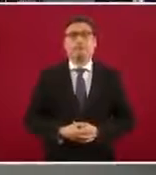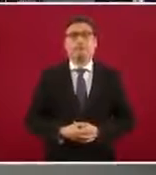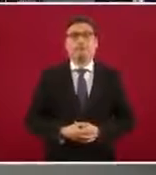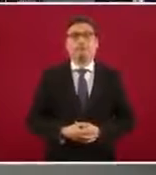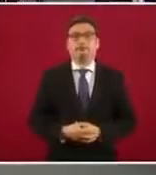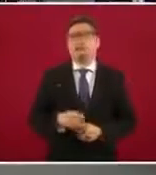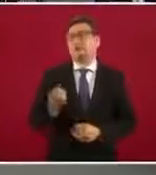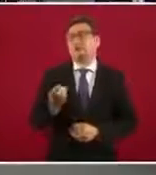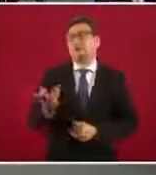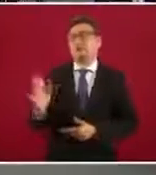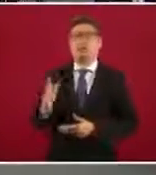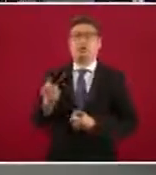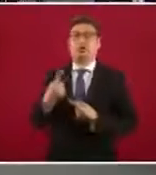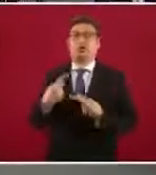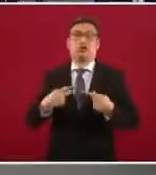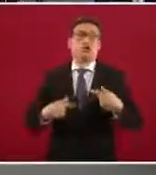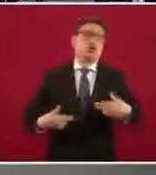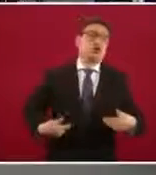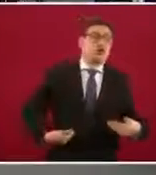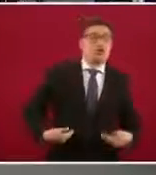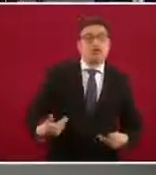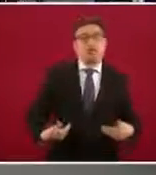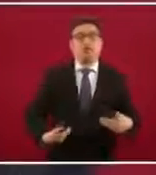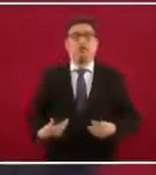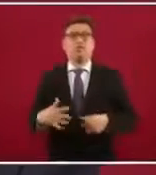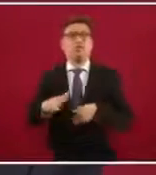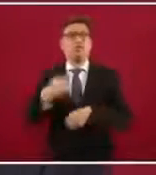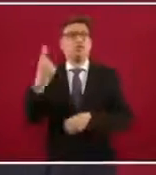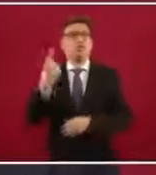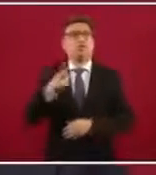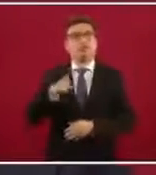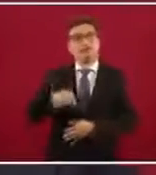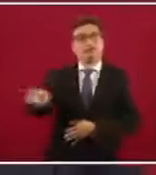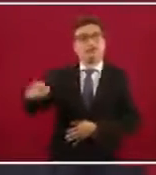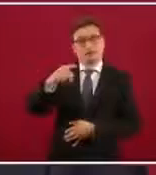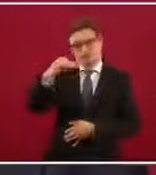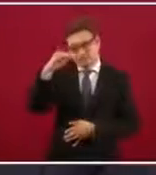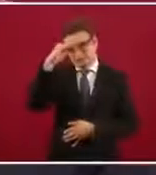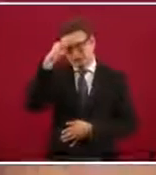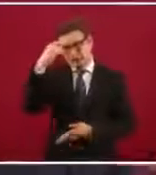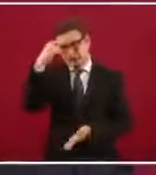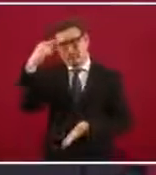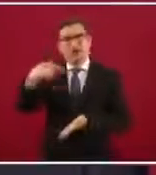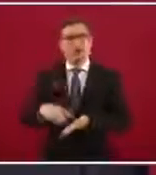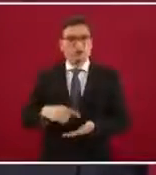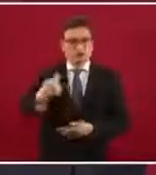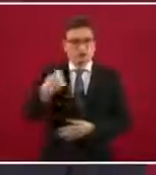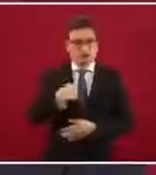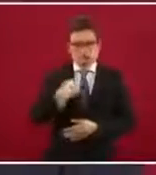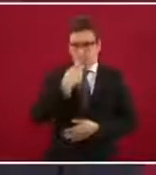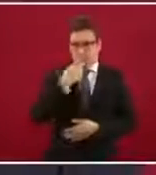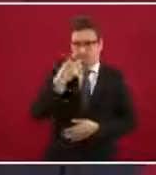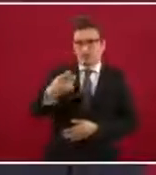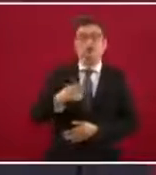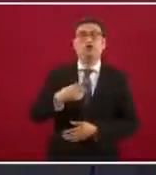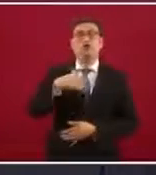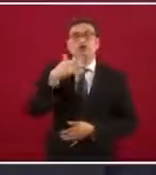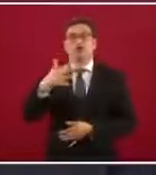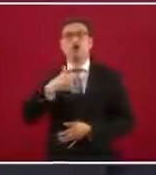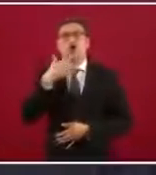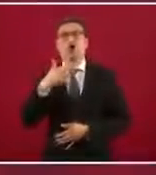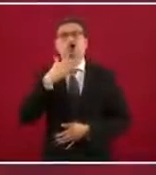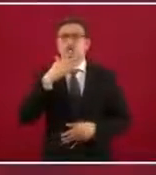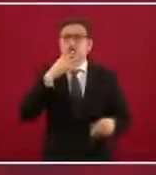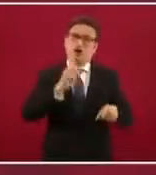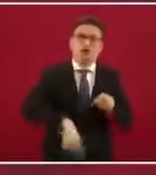que están molestos porque pensaron que cuando yo hablaba de acabar con la corrupción era